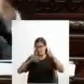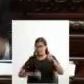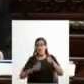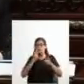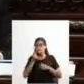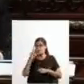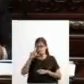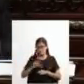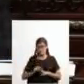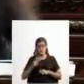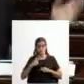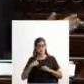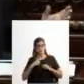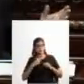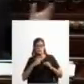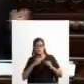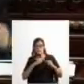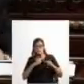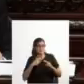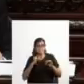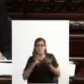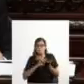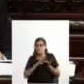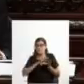bajan los precios los otros se mantienen y nosotros salimos del juego.